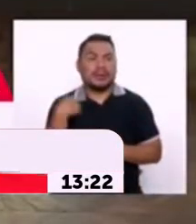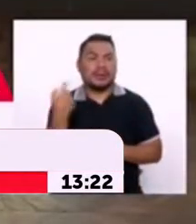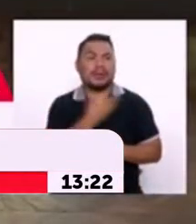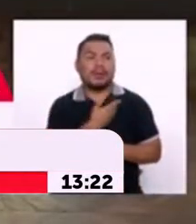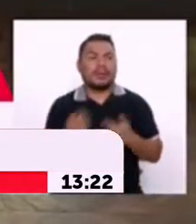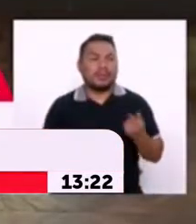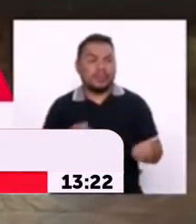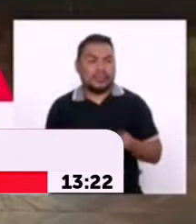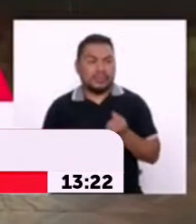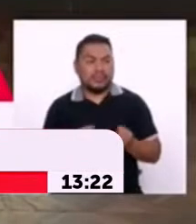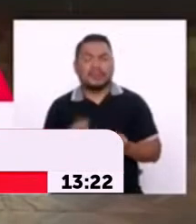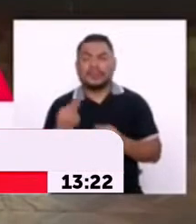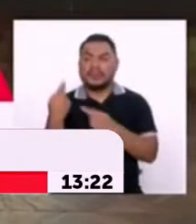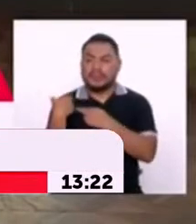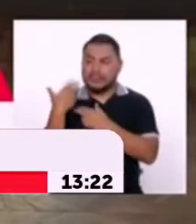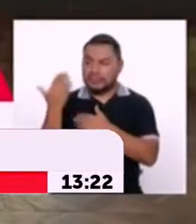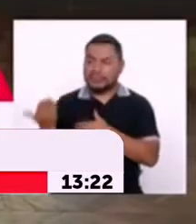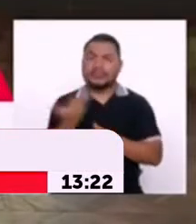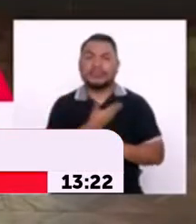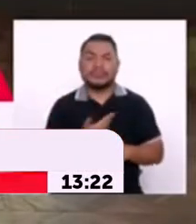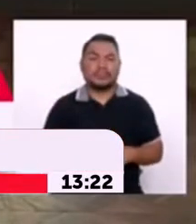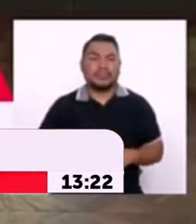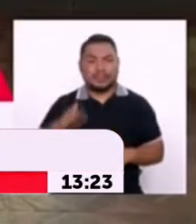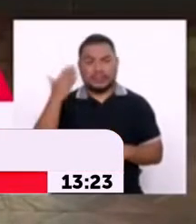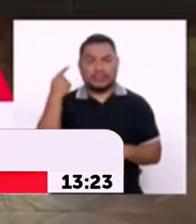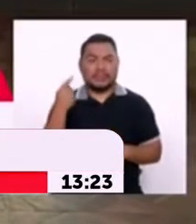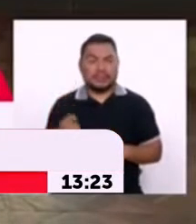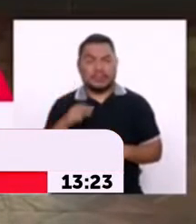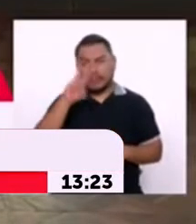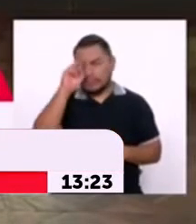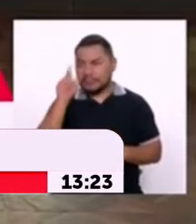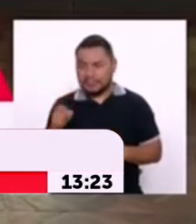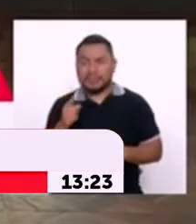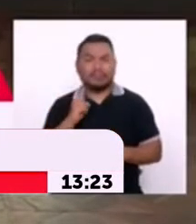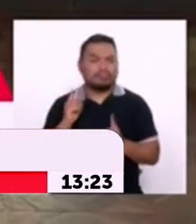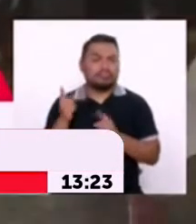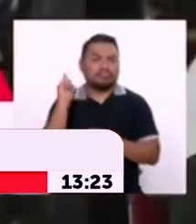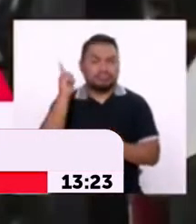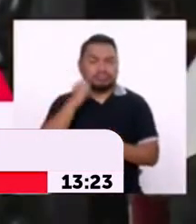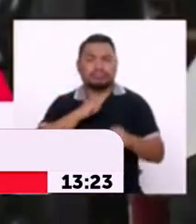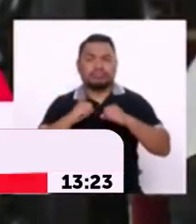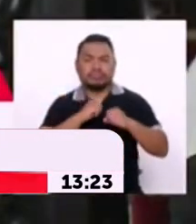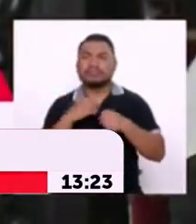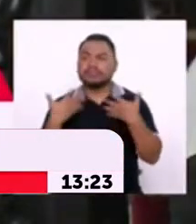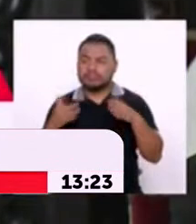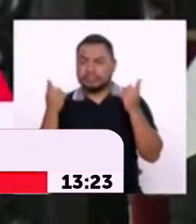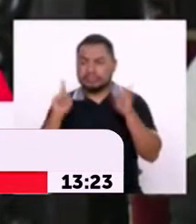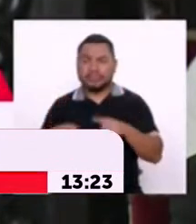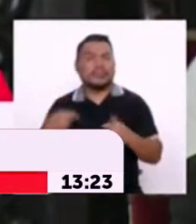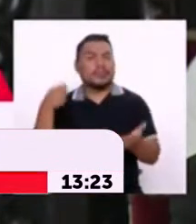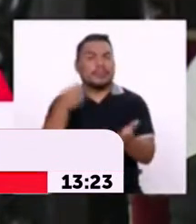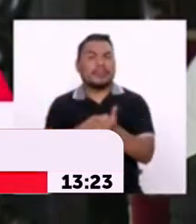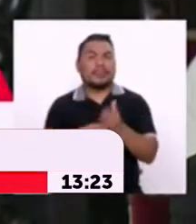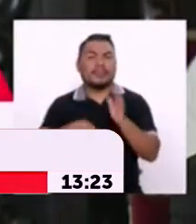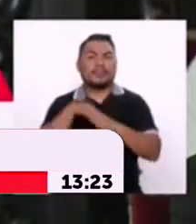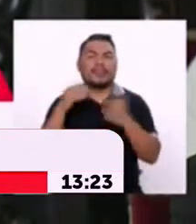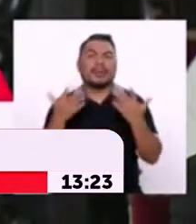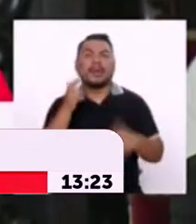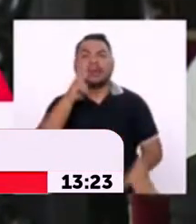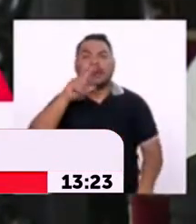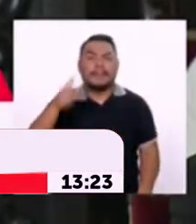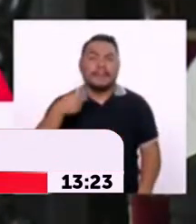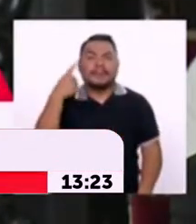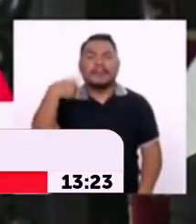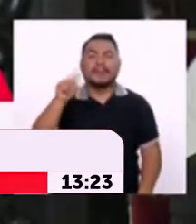nuestro gobierno, representado por nuestra señora Presidenta de la República, que hemos transferido más allá de los